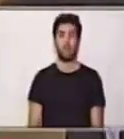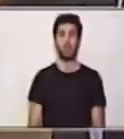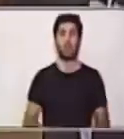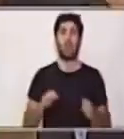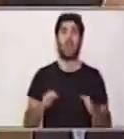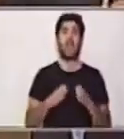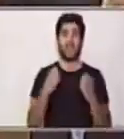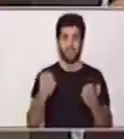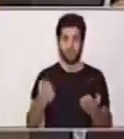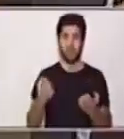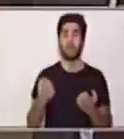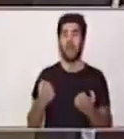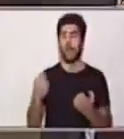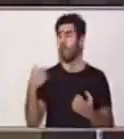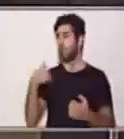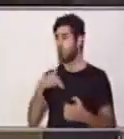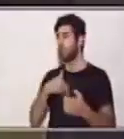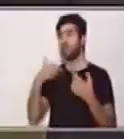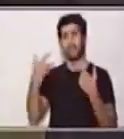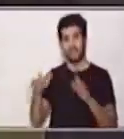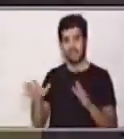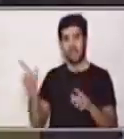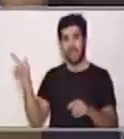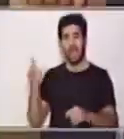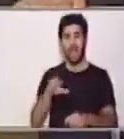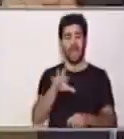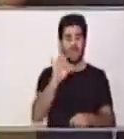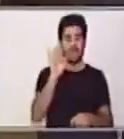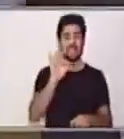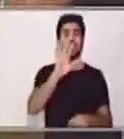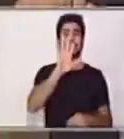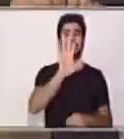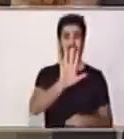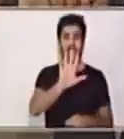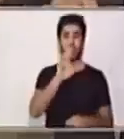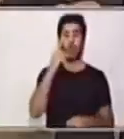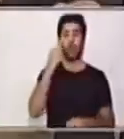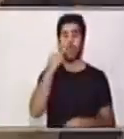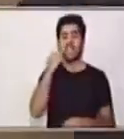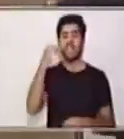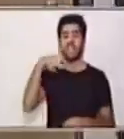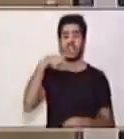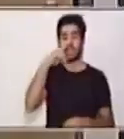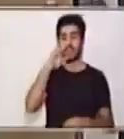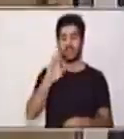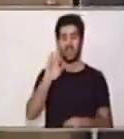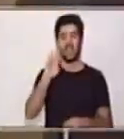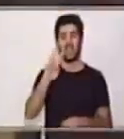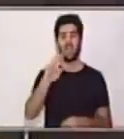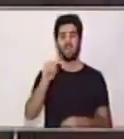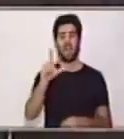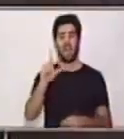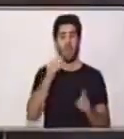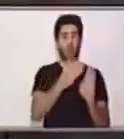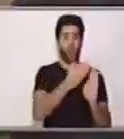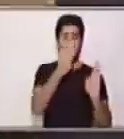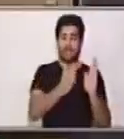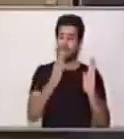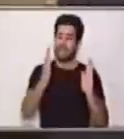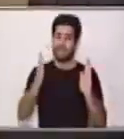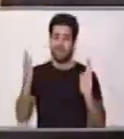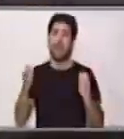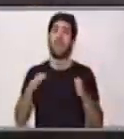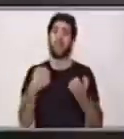Entonces hemos seleccionado 5 intervalos de trabajo y 35